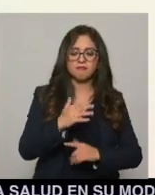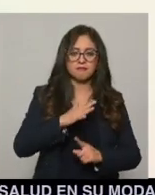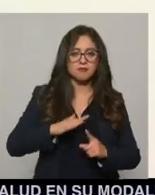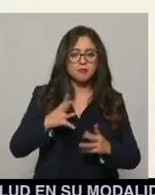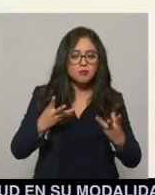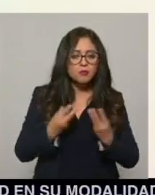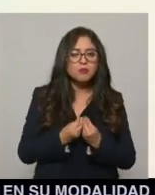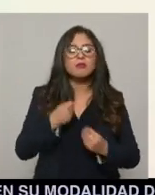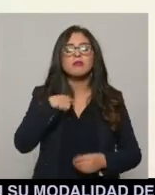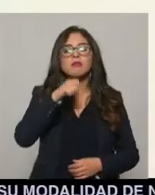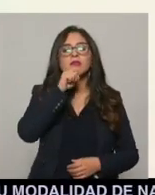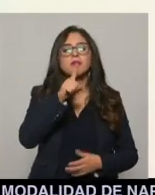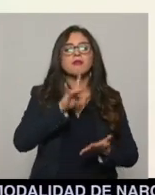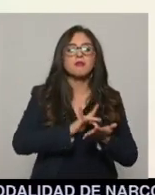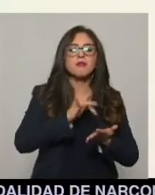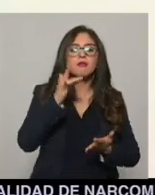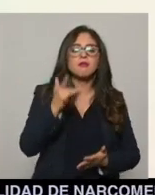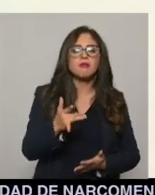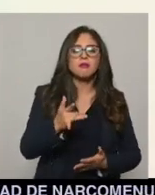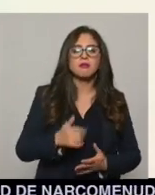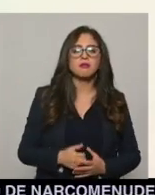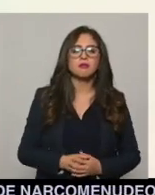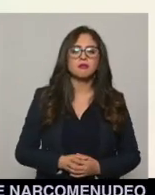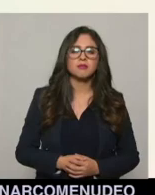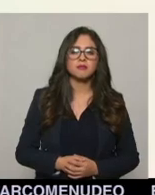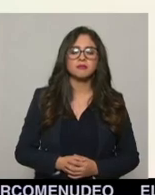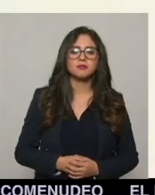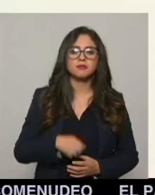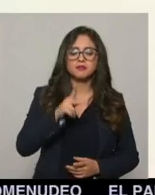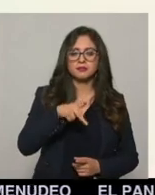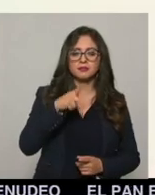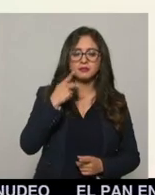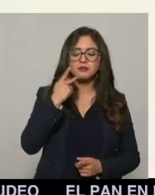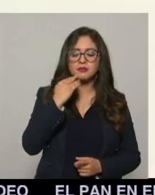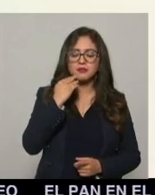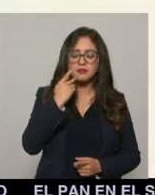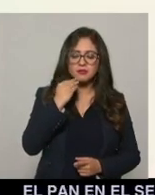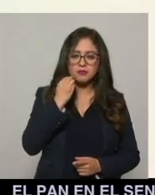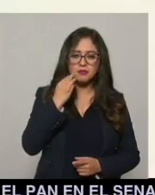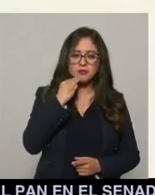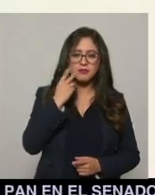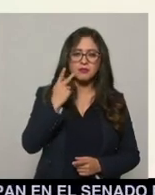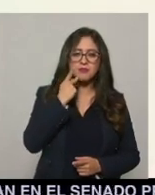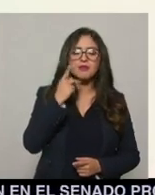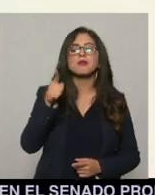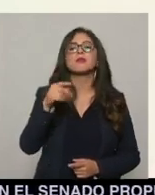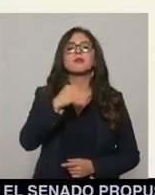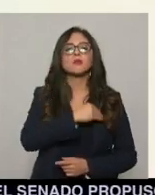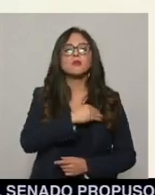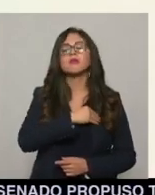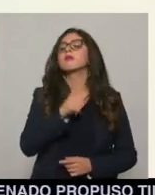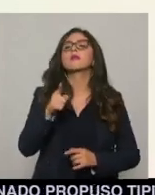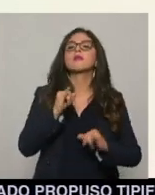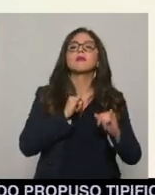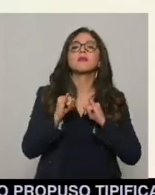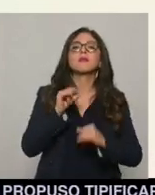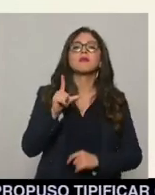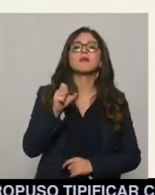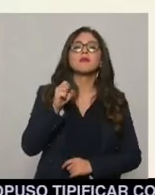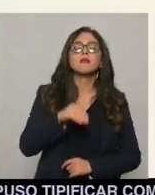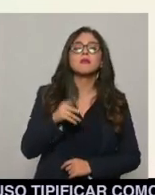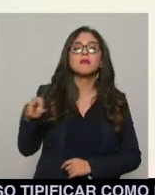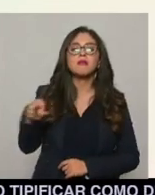Contexto. Yo quiero también agradecer a Karen Mendoza y a Mónica Ponce, son intérpretes de lengua de señas. Ellas me han